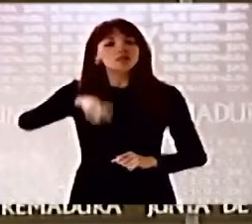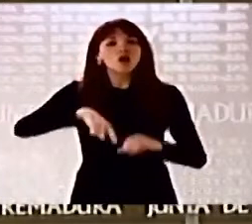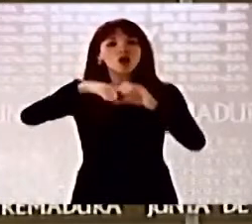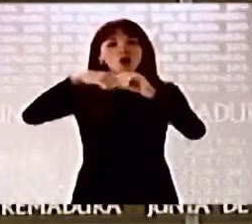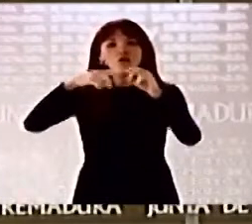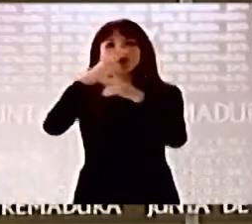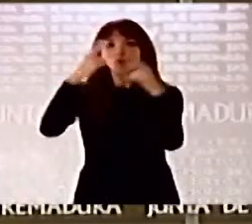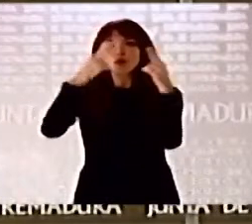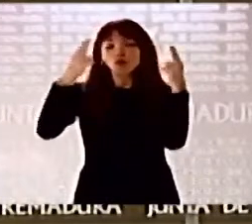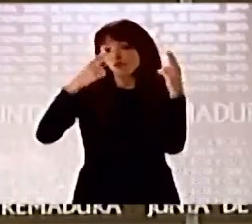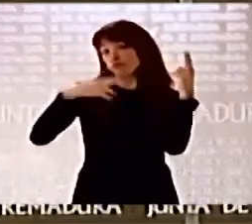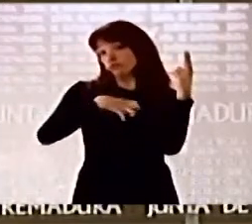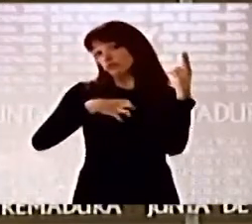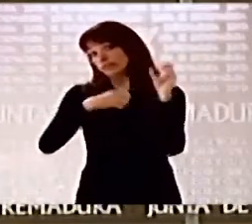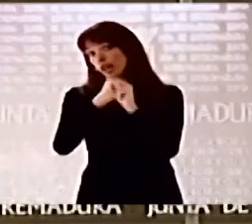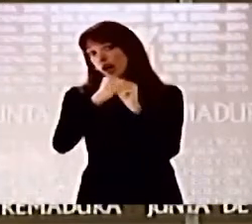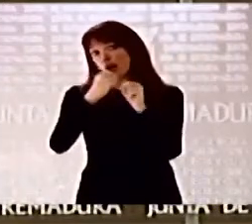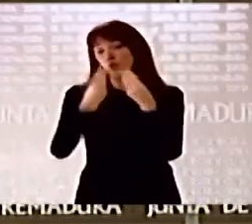Junta para el año